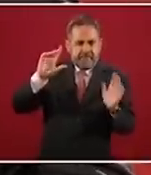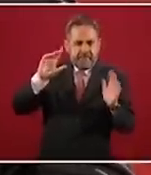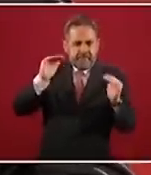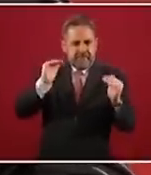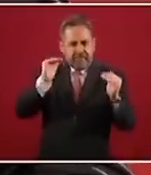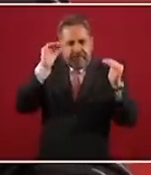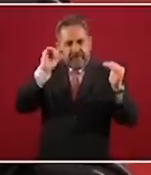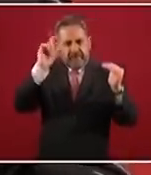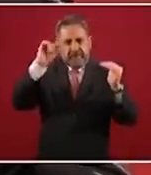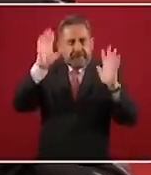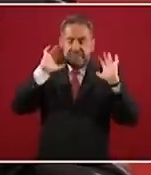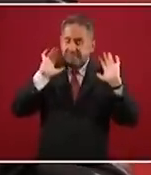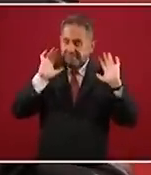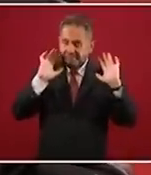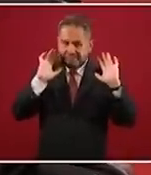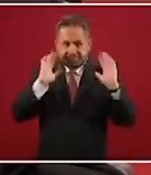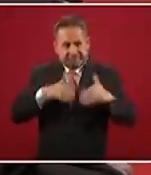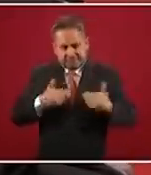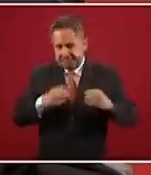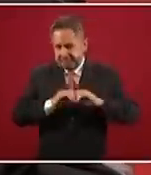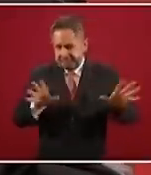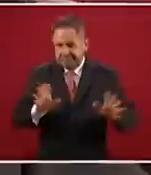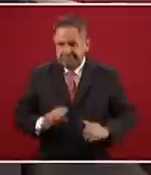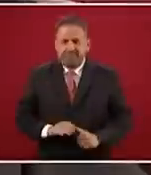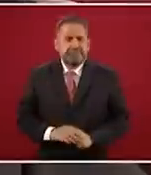altos funcionarios.